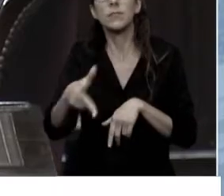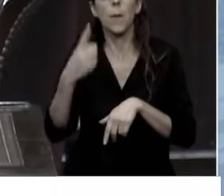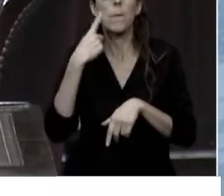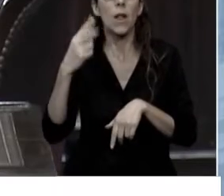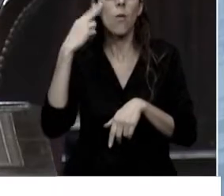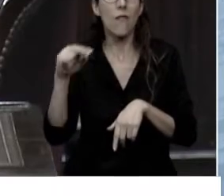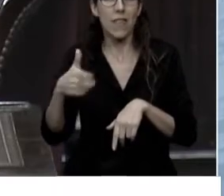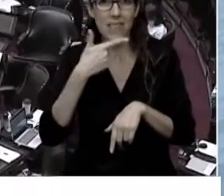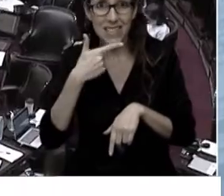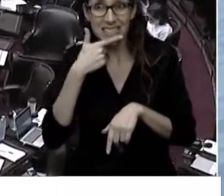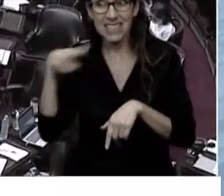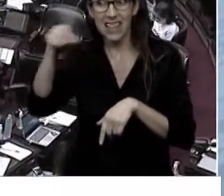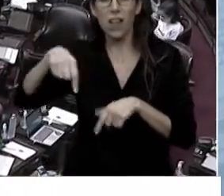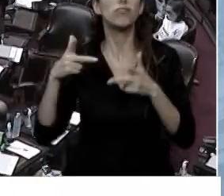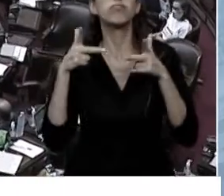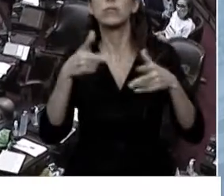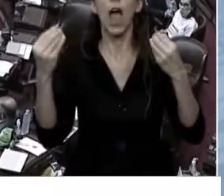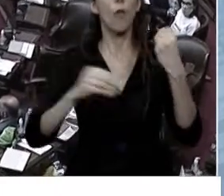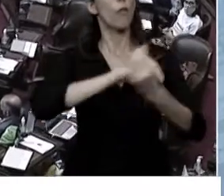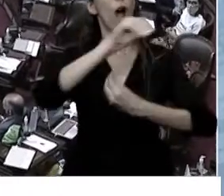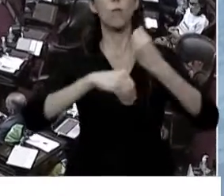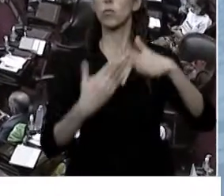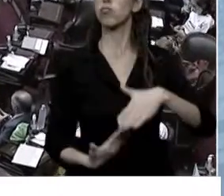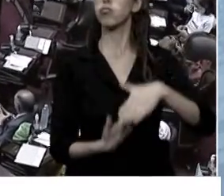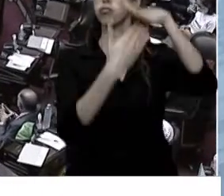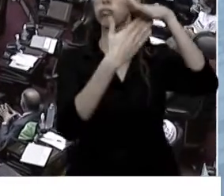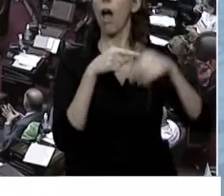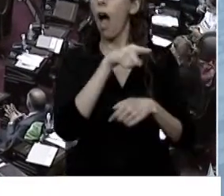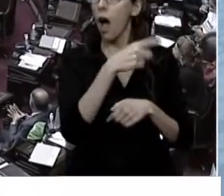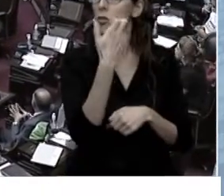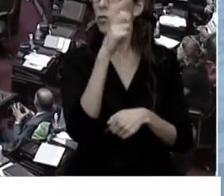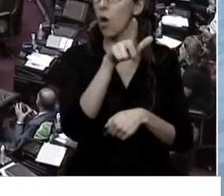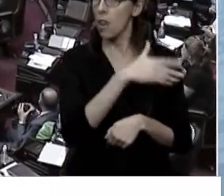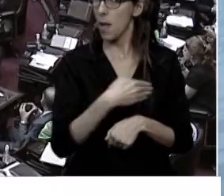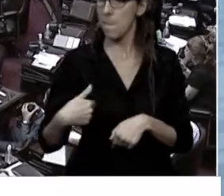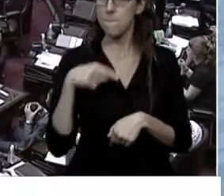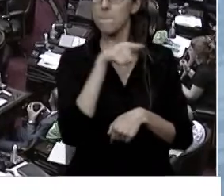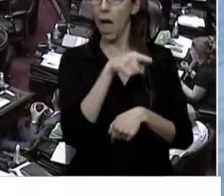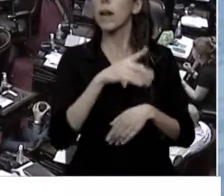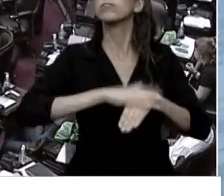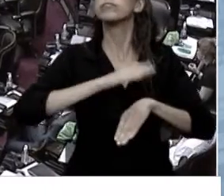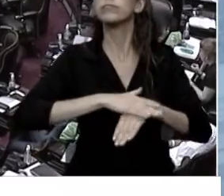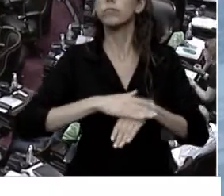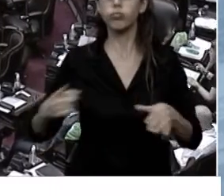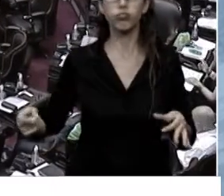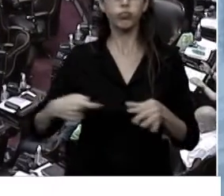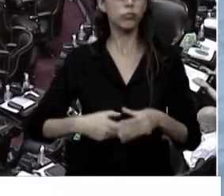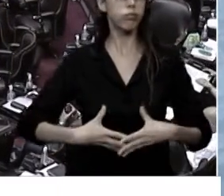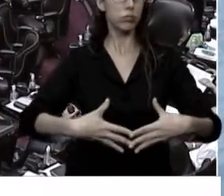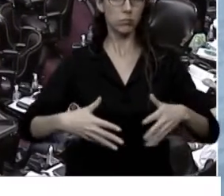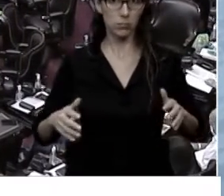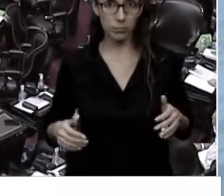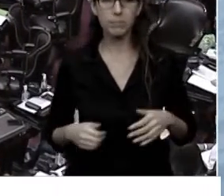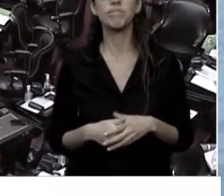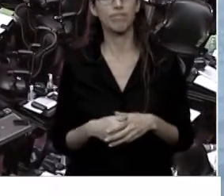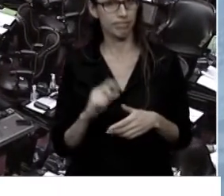refuerza el concepto de familia y principalmente el rol de la madre como seno fecundador. Ya sabemos